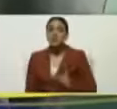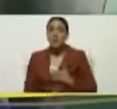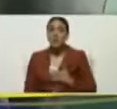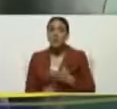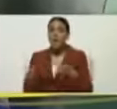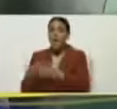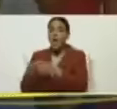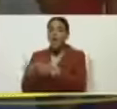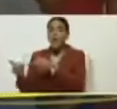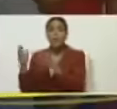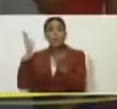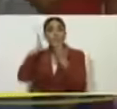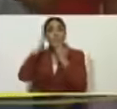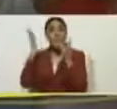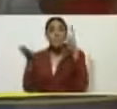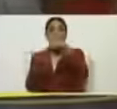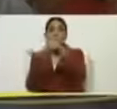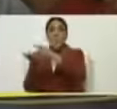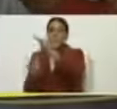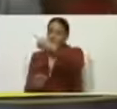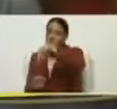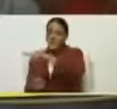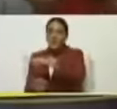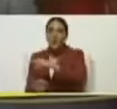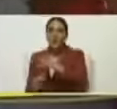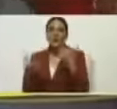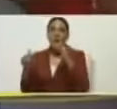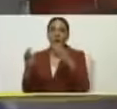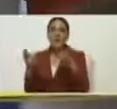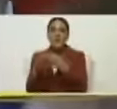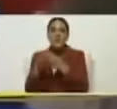indios yupa de la sierra se trajeron